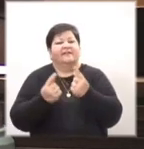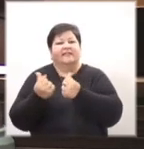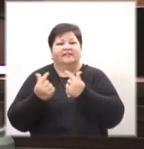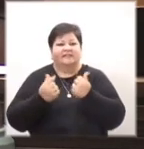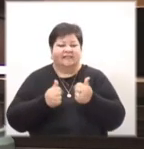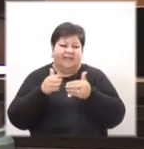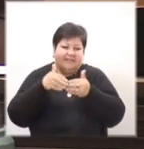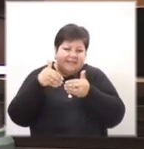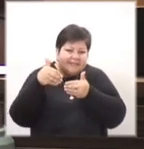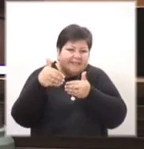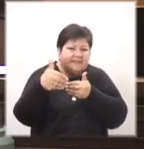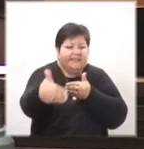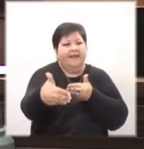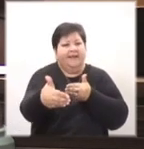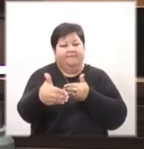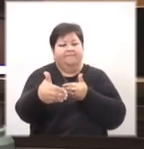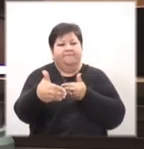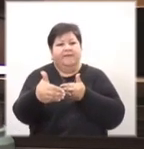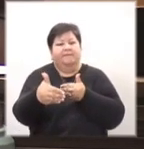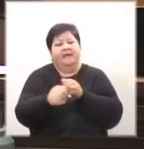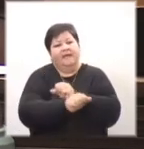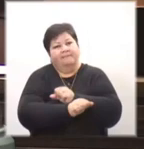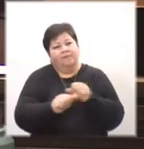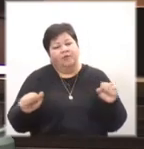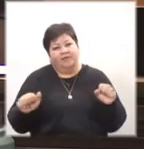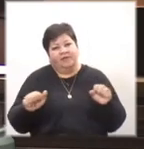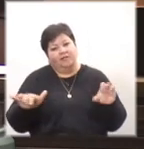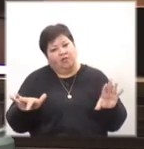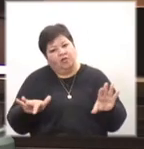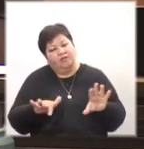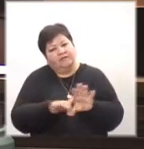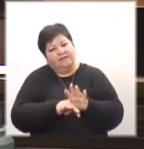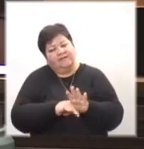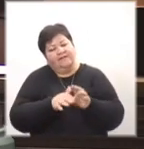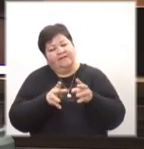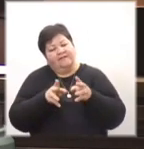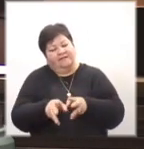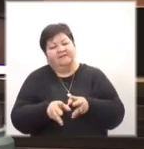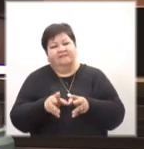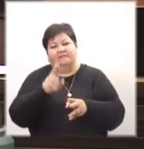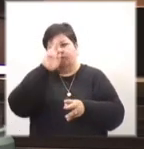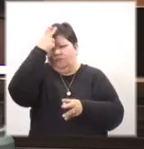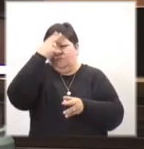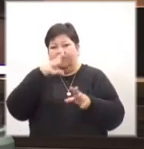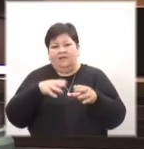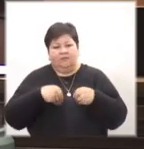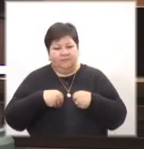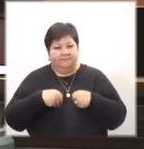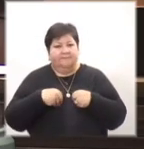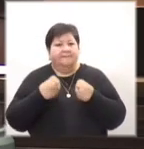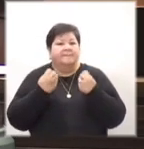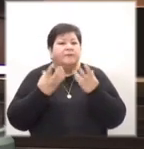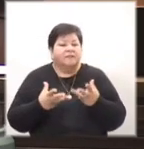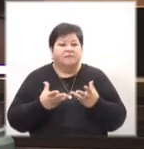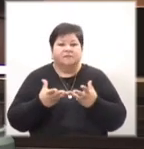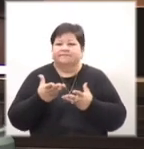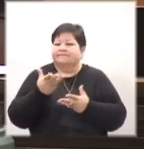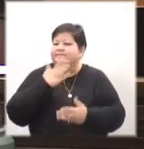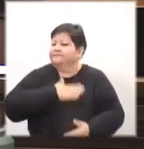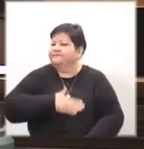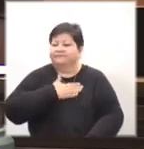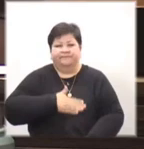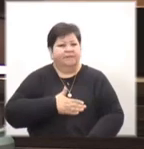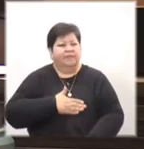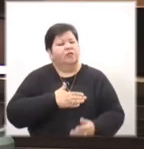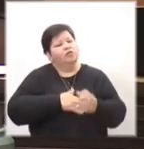de manera de volver compatibles los múltiples desafíos que el país enfrenta. Por eso no compartimos que la